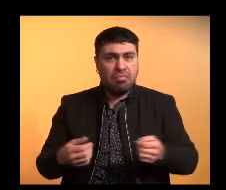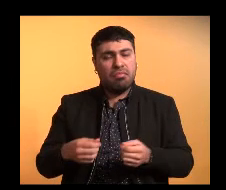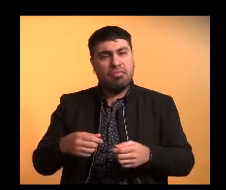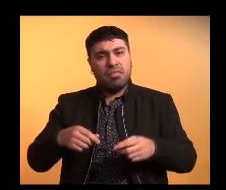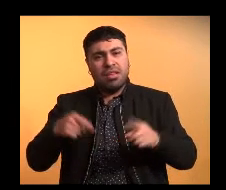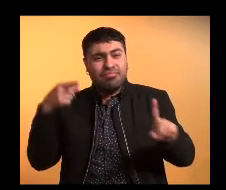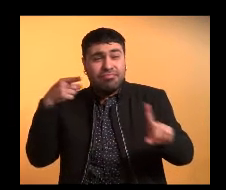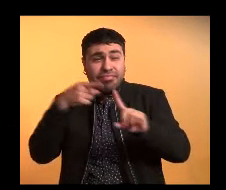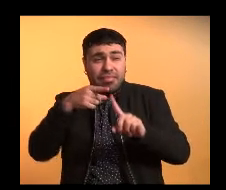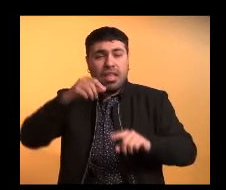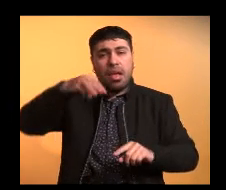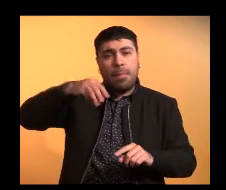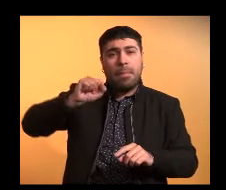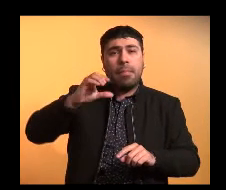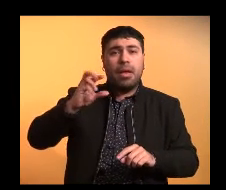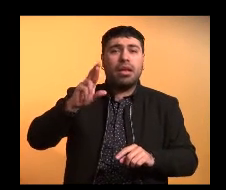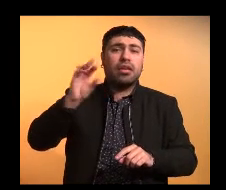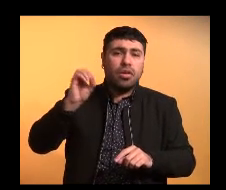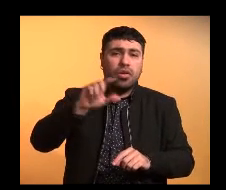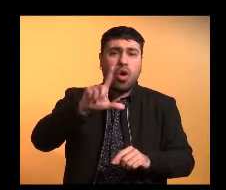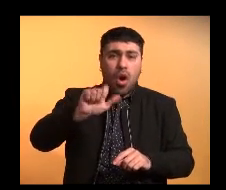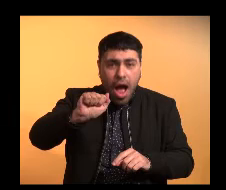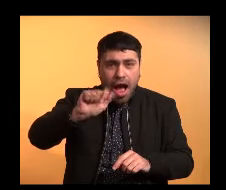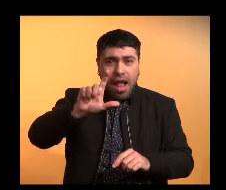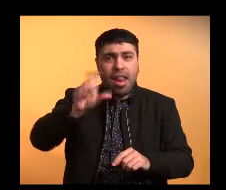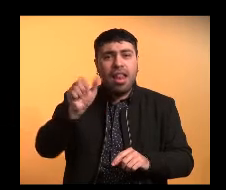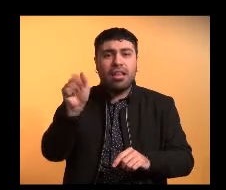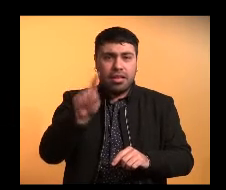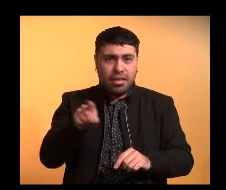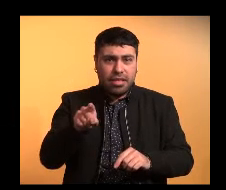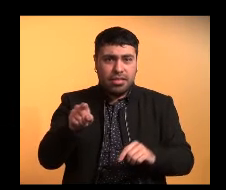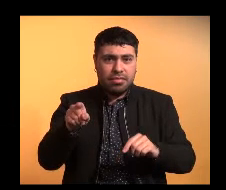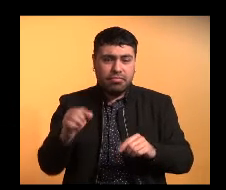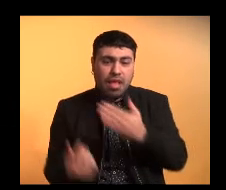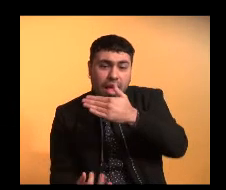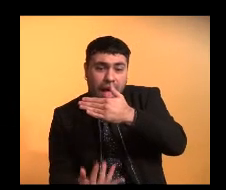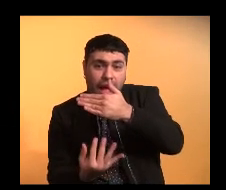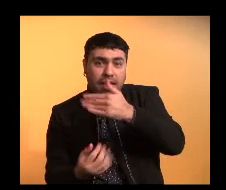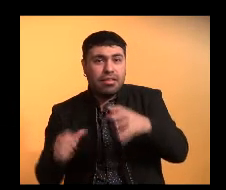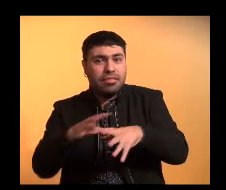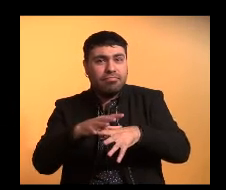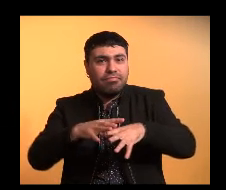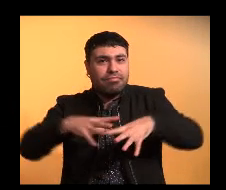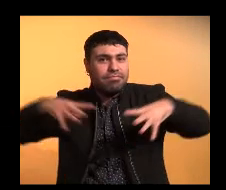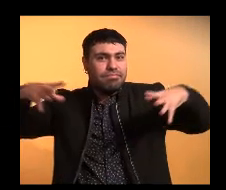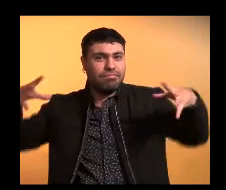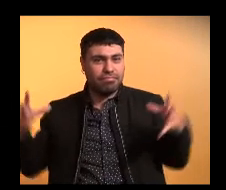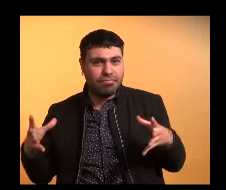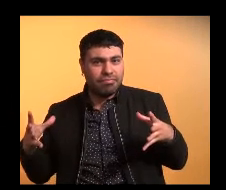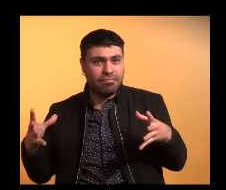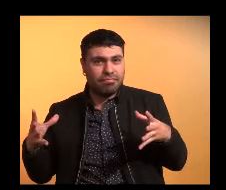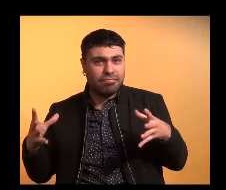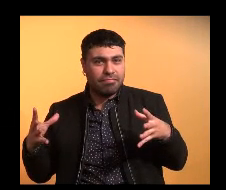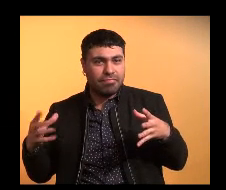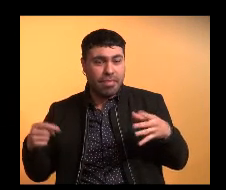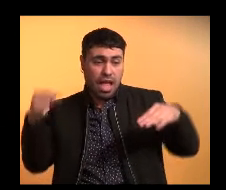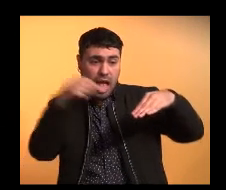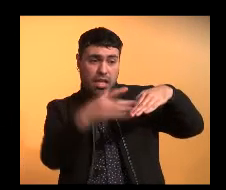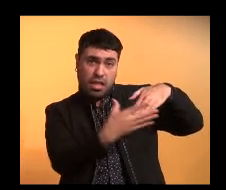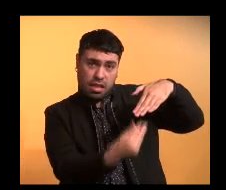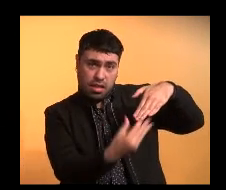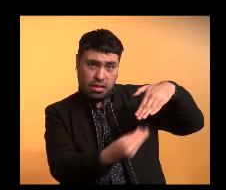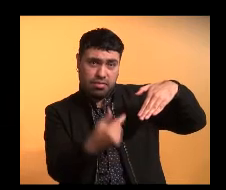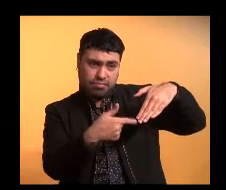algas que estudiamos en el laboratorio. Las macroalgas en Antártica, bueno, en realidad antes de